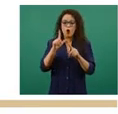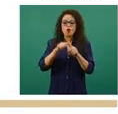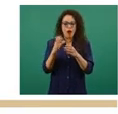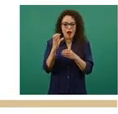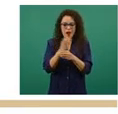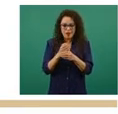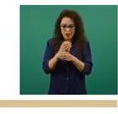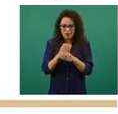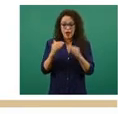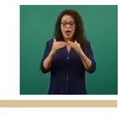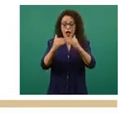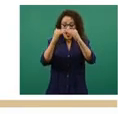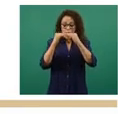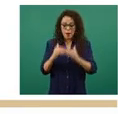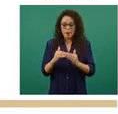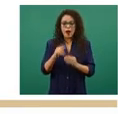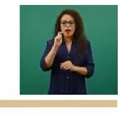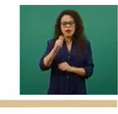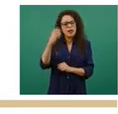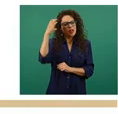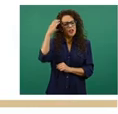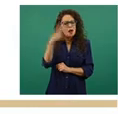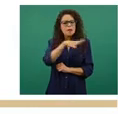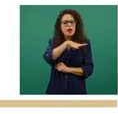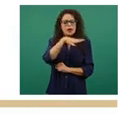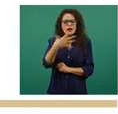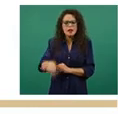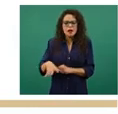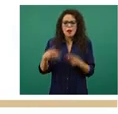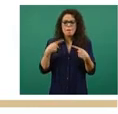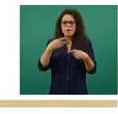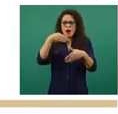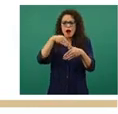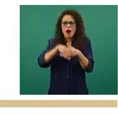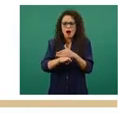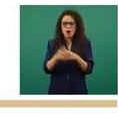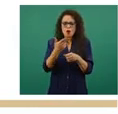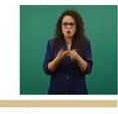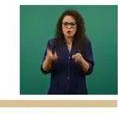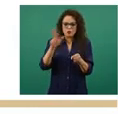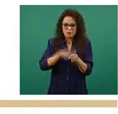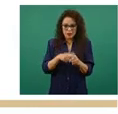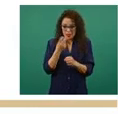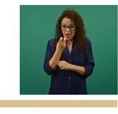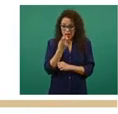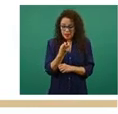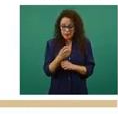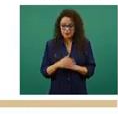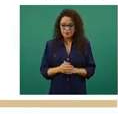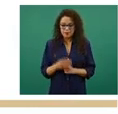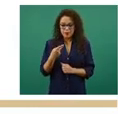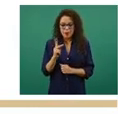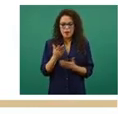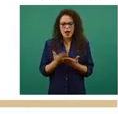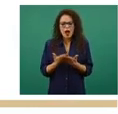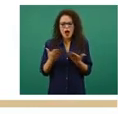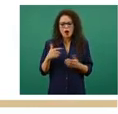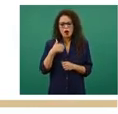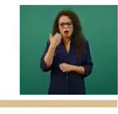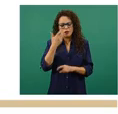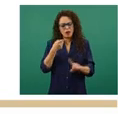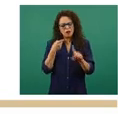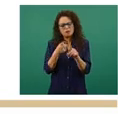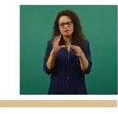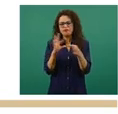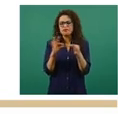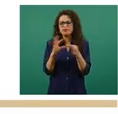una línea que habla de las camas generales, personas hospitalizadas en camas generales, pero hoy nos queremos detener en personas